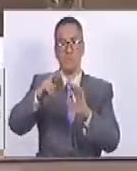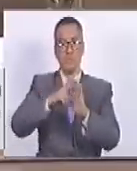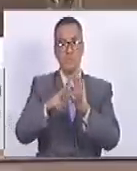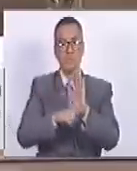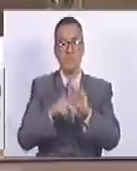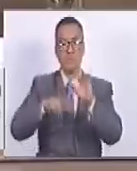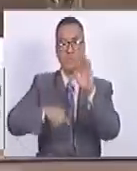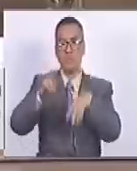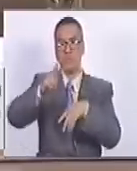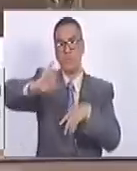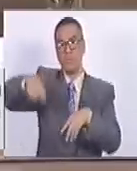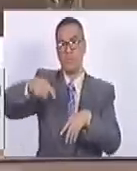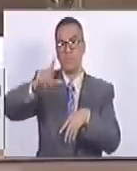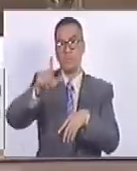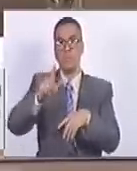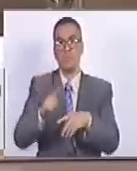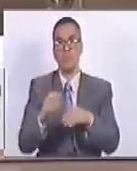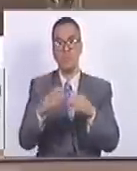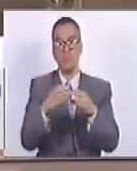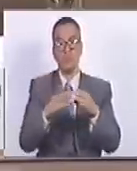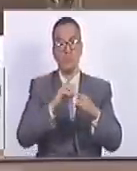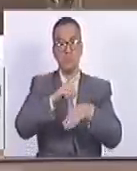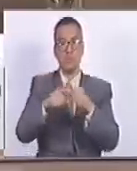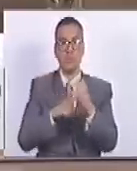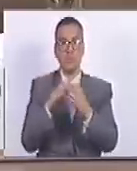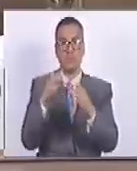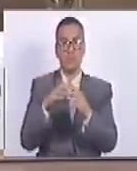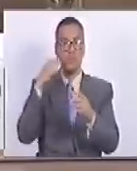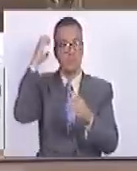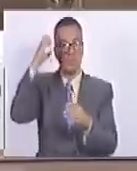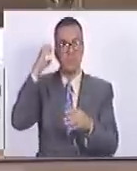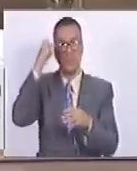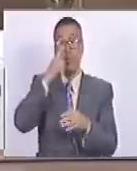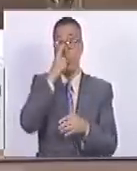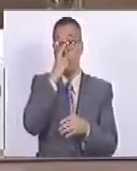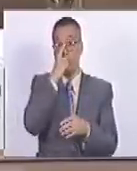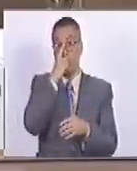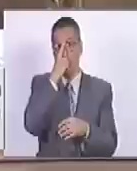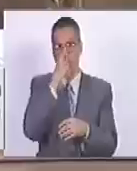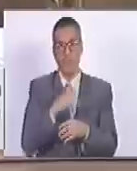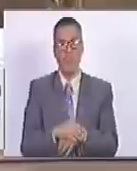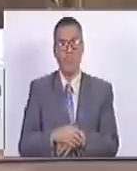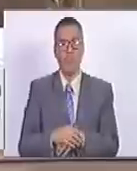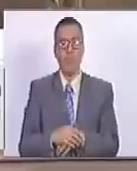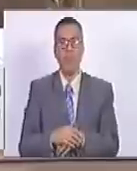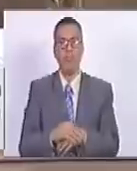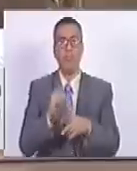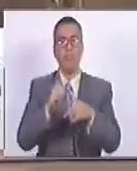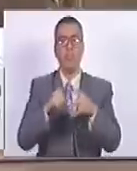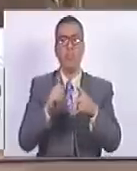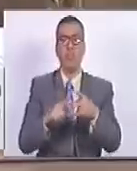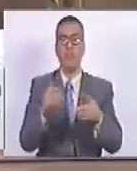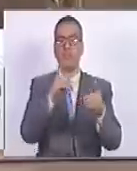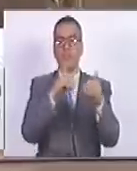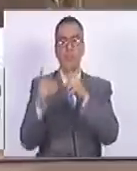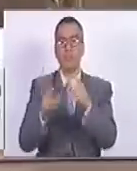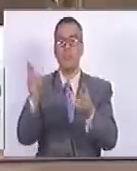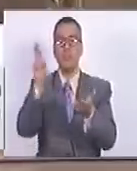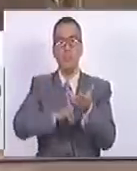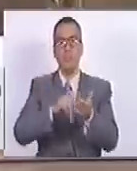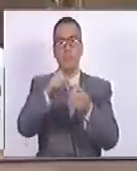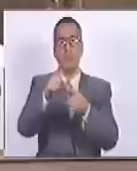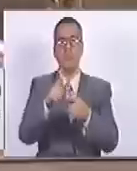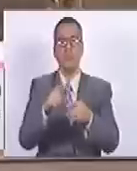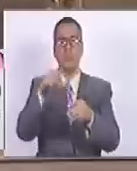día 12 de julio en la agenda plenaria del Parlamento Europeo, donde se discutió nuevamente